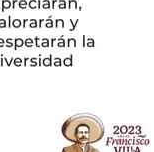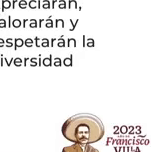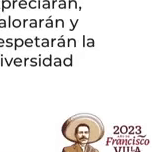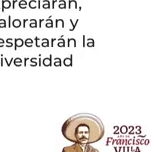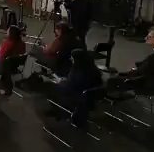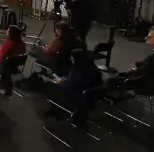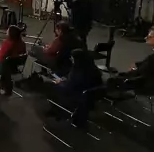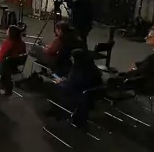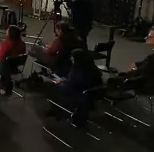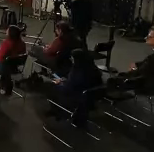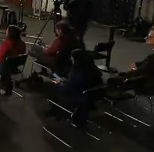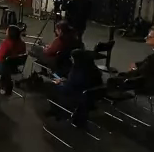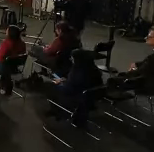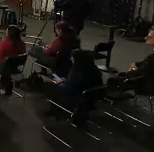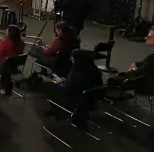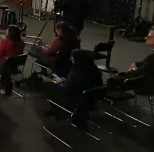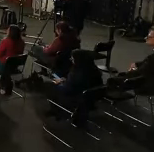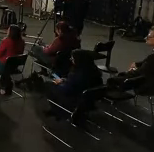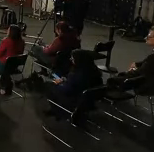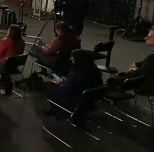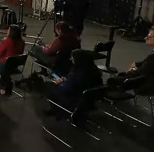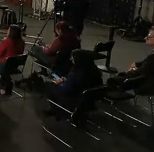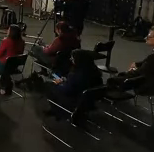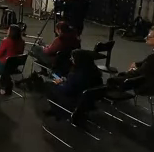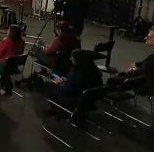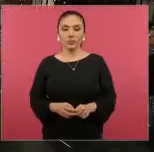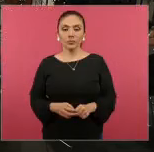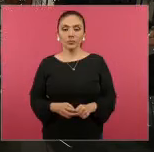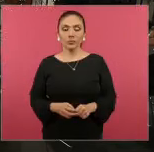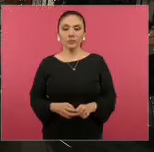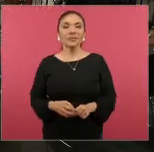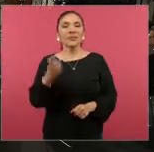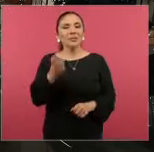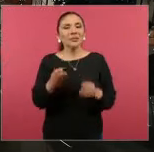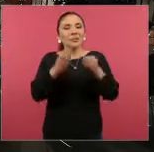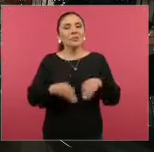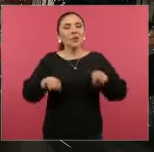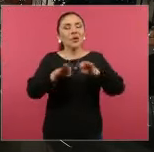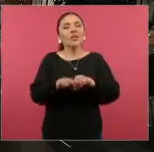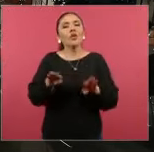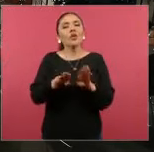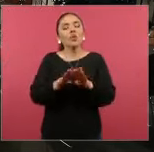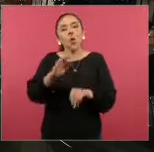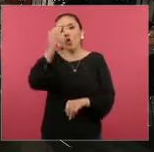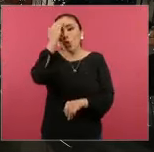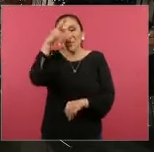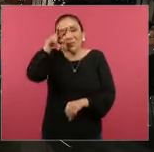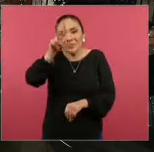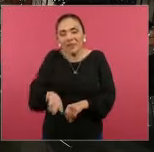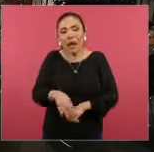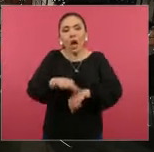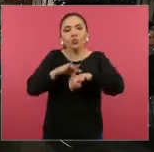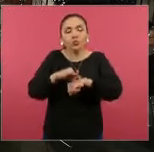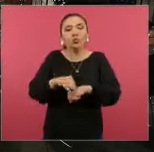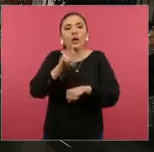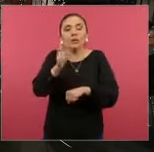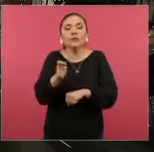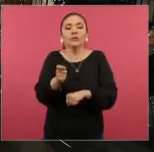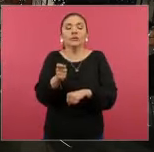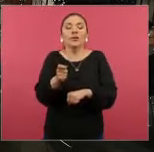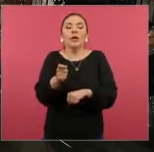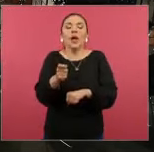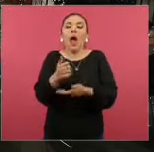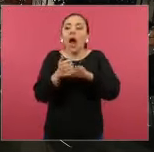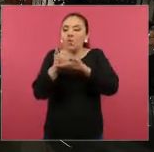los alumnos para que podamos resolver eso y no te quedes vacío de esa actividad, de ese contenido. Vamos a ver el valor, de